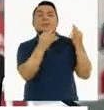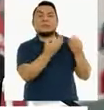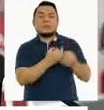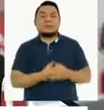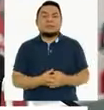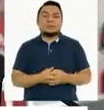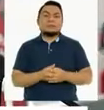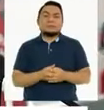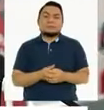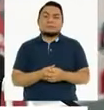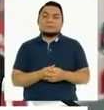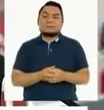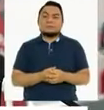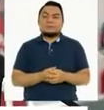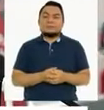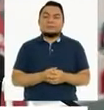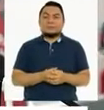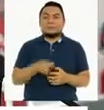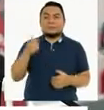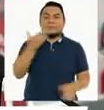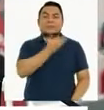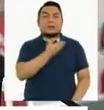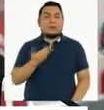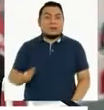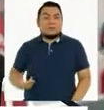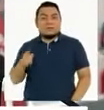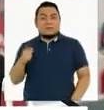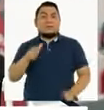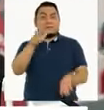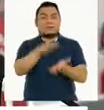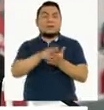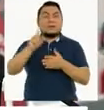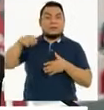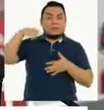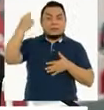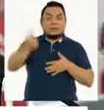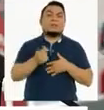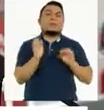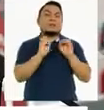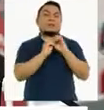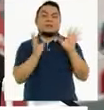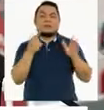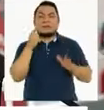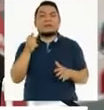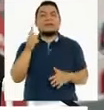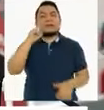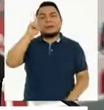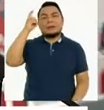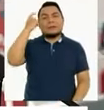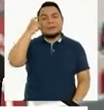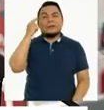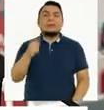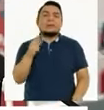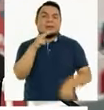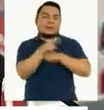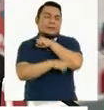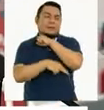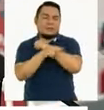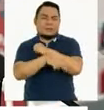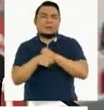familiares. El gobierno aprobará próximamente, en los próximos días, la Política